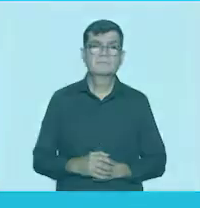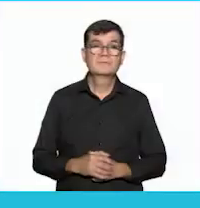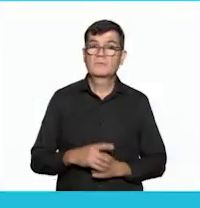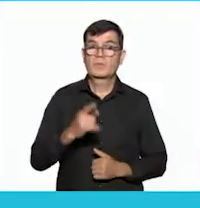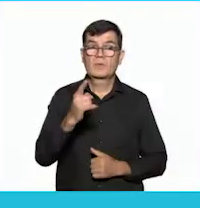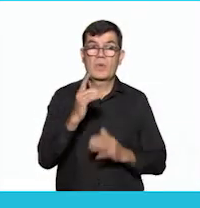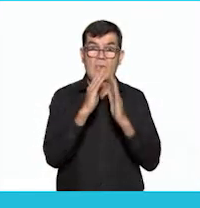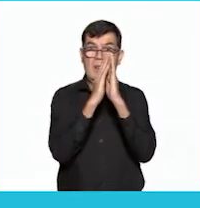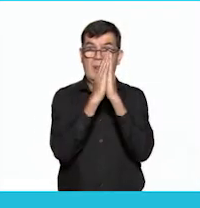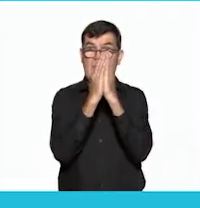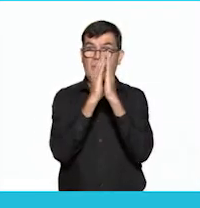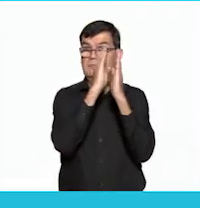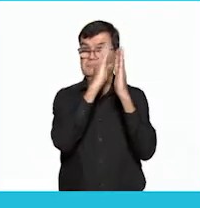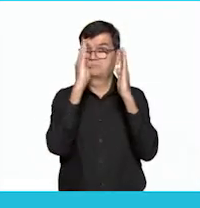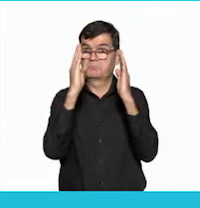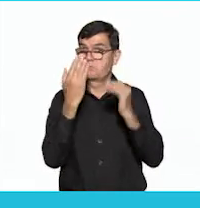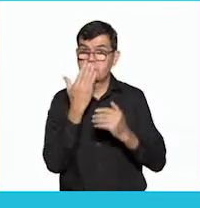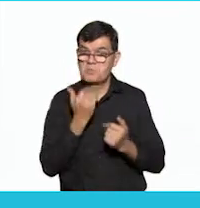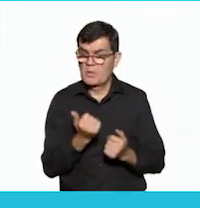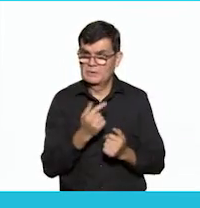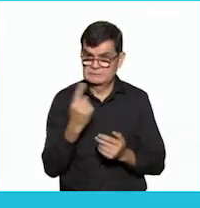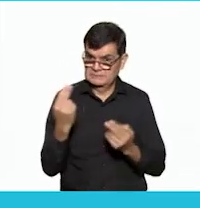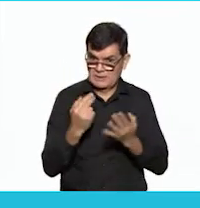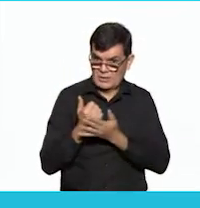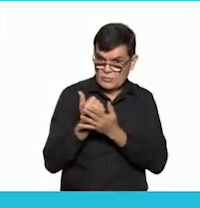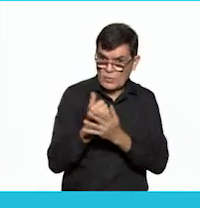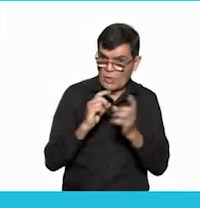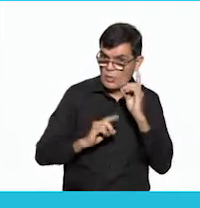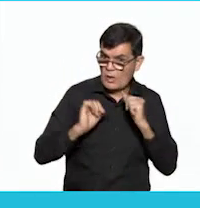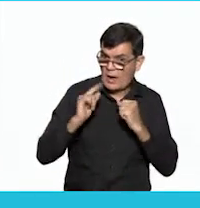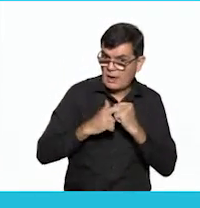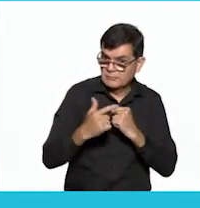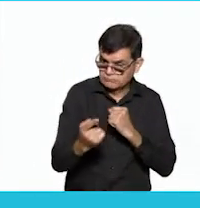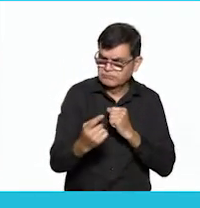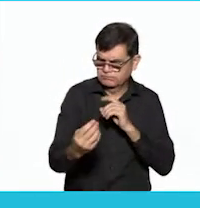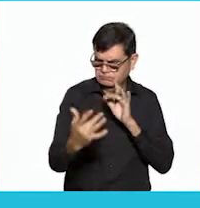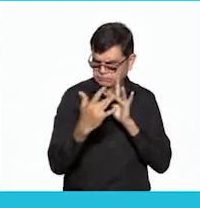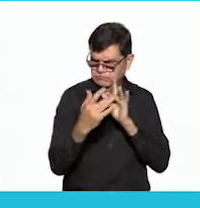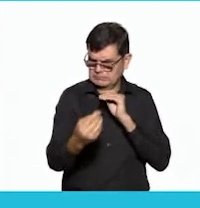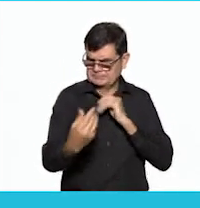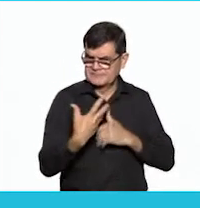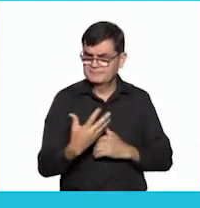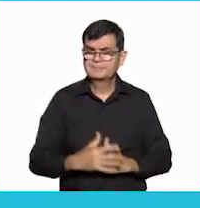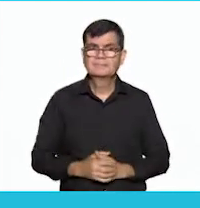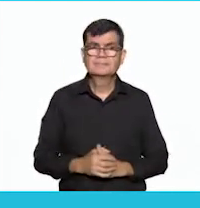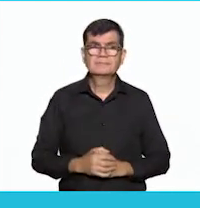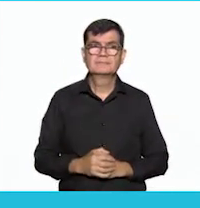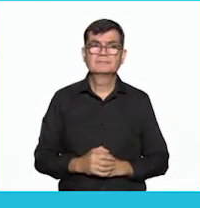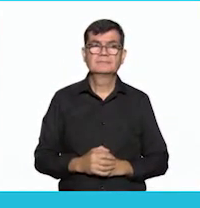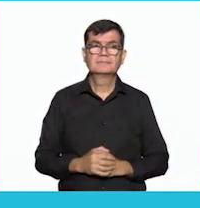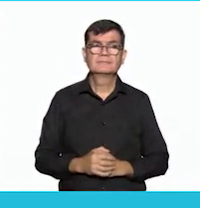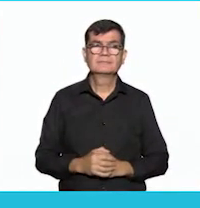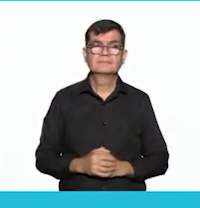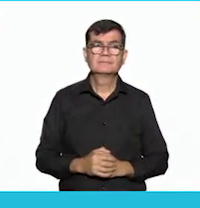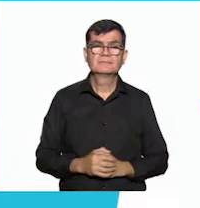Si no tienes el libro de texto o necesitas ayuda para resolver tus dudas, contáctanos.